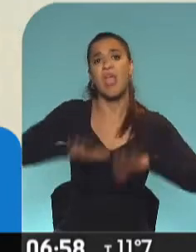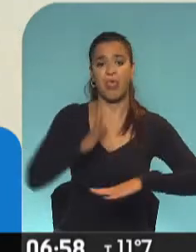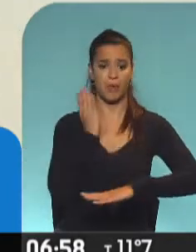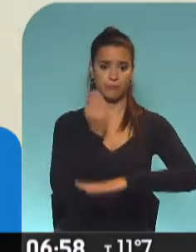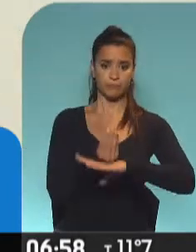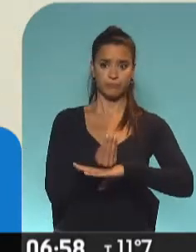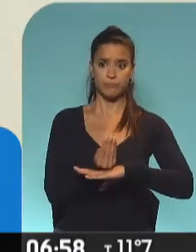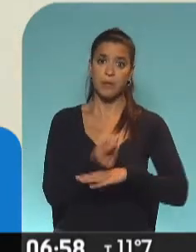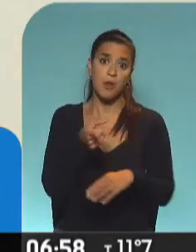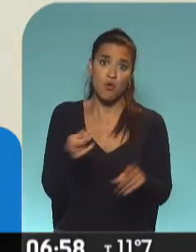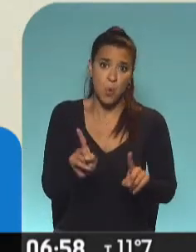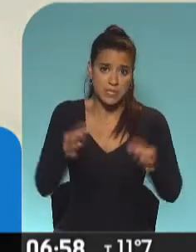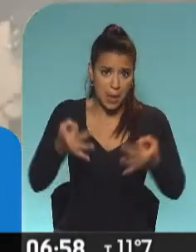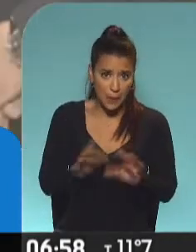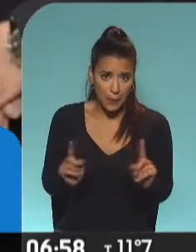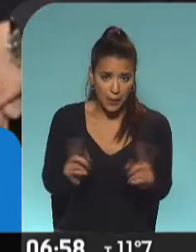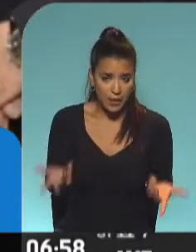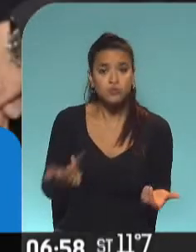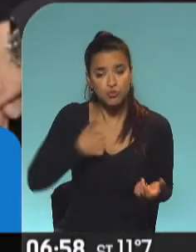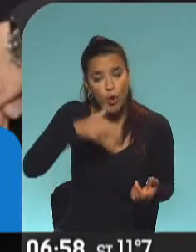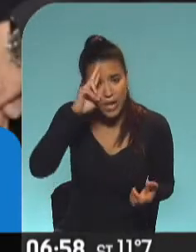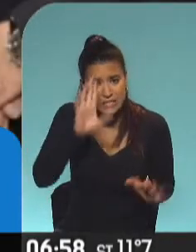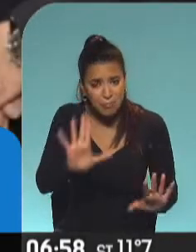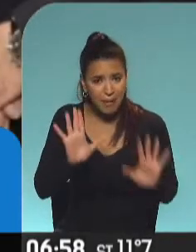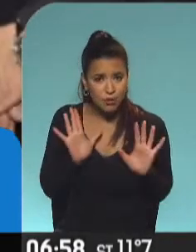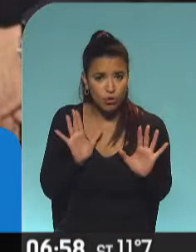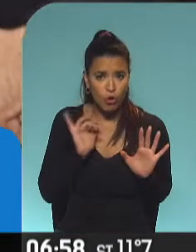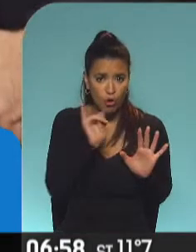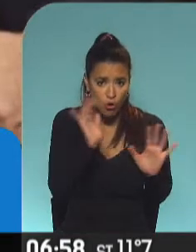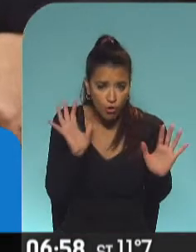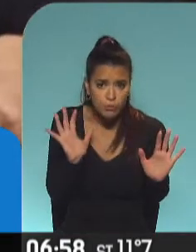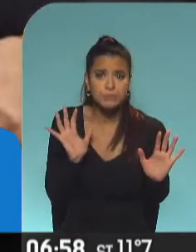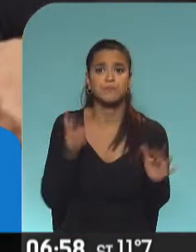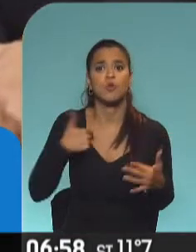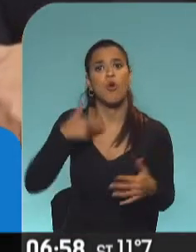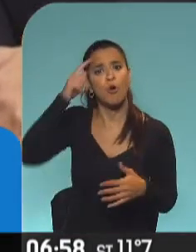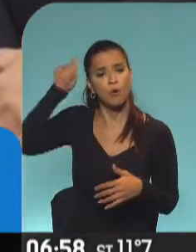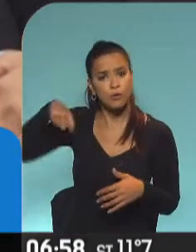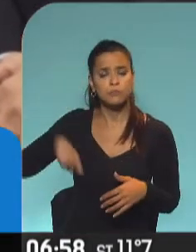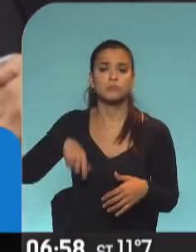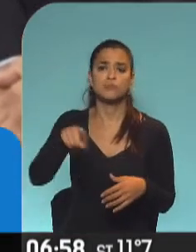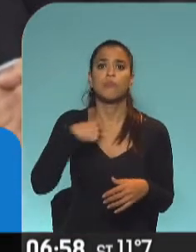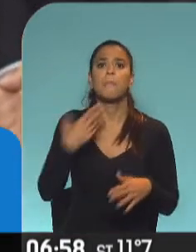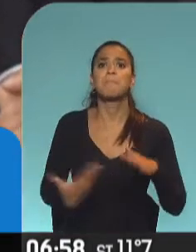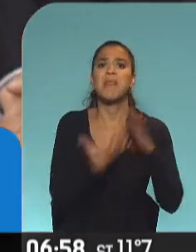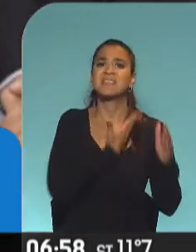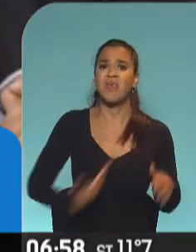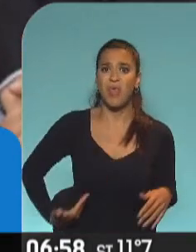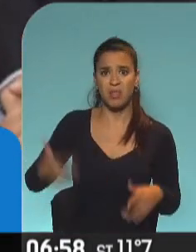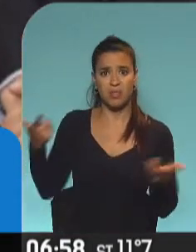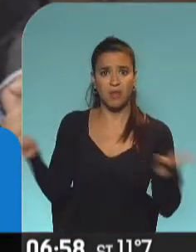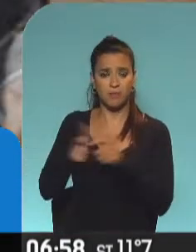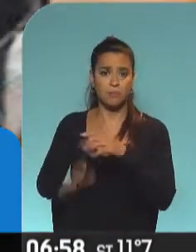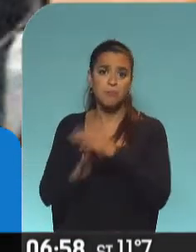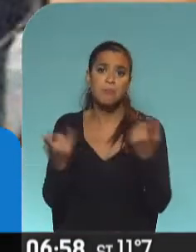criterio, no es el lugar que corresponde. En realidad, respeto como jurista al doctor Rosen, que es una persona con la cual tengo buen trato, pero